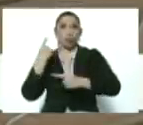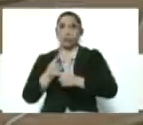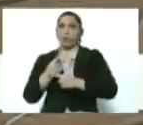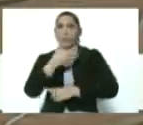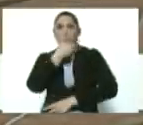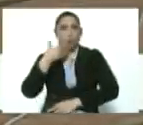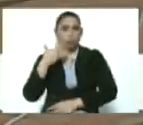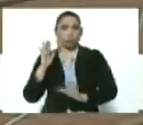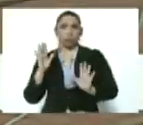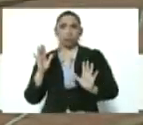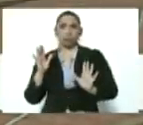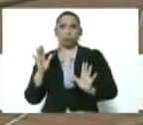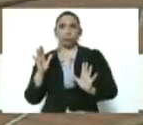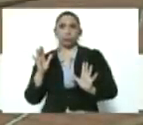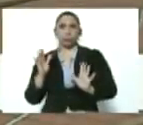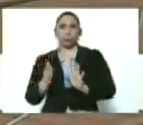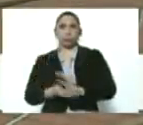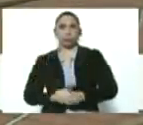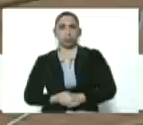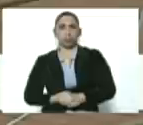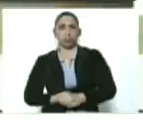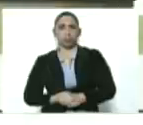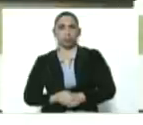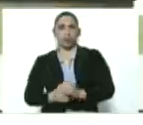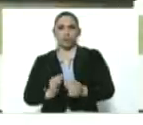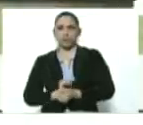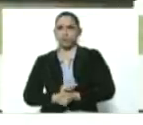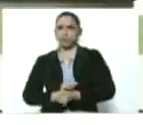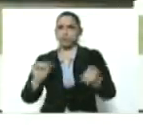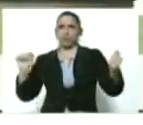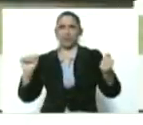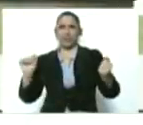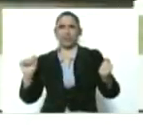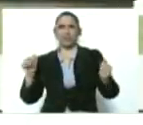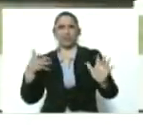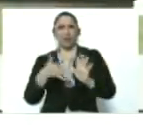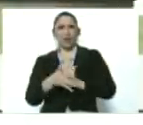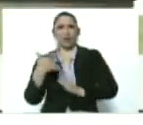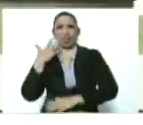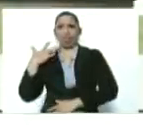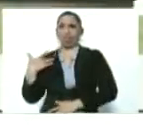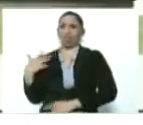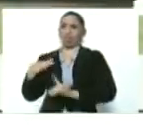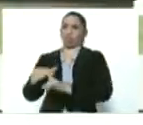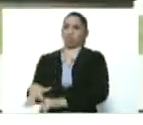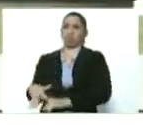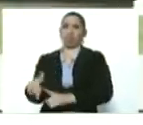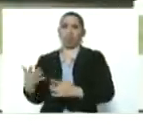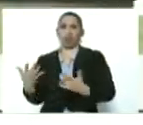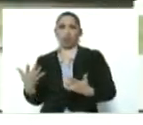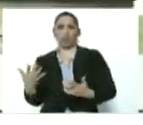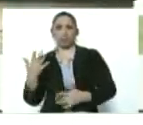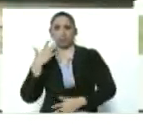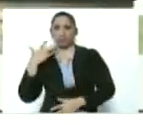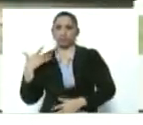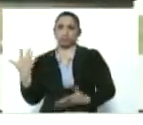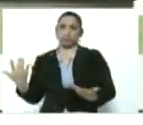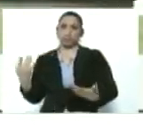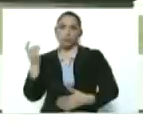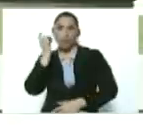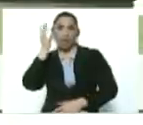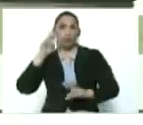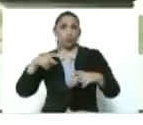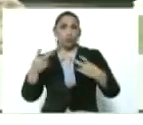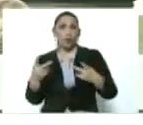ser mejor y romperse los esquemas de elites de oligarquía y crear